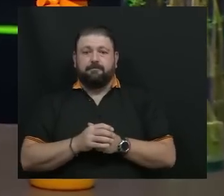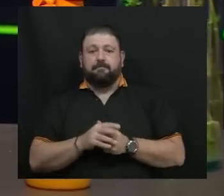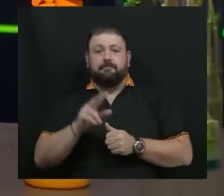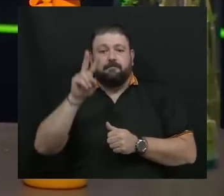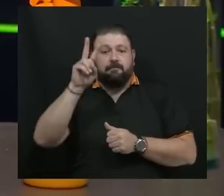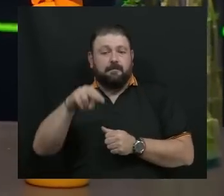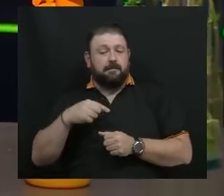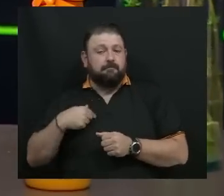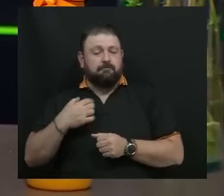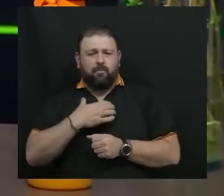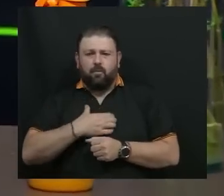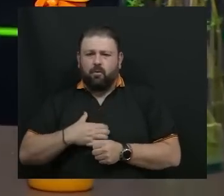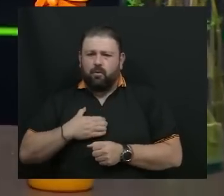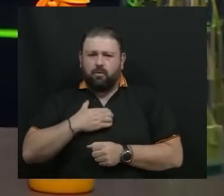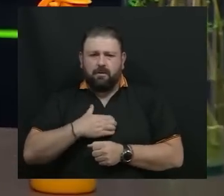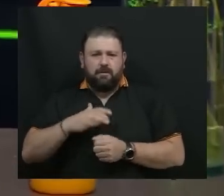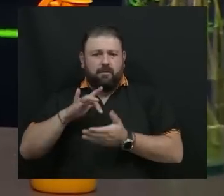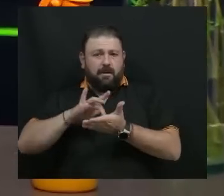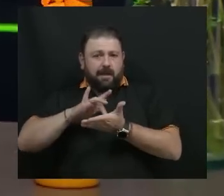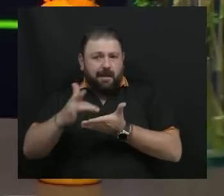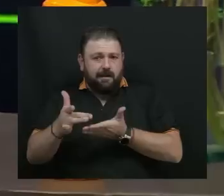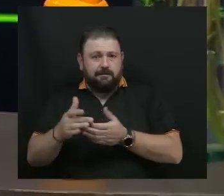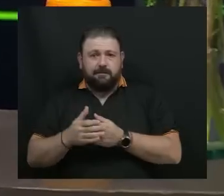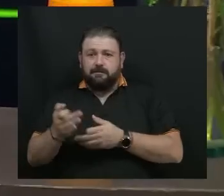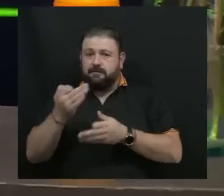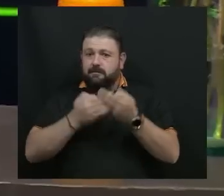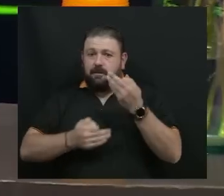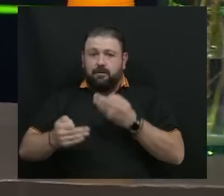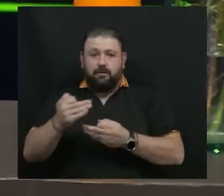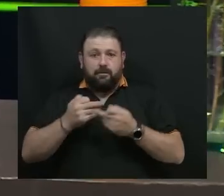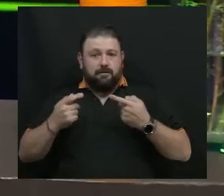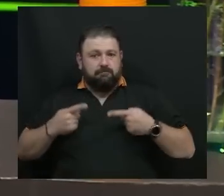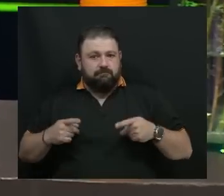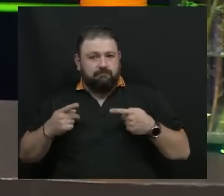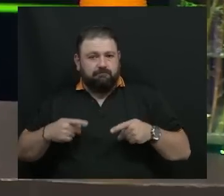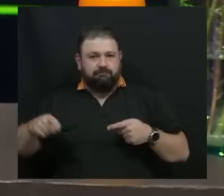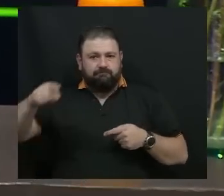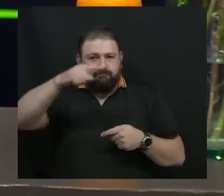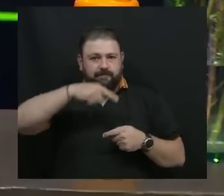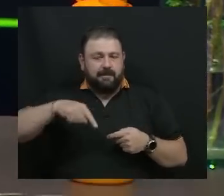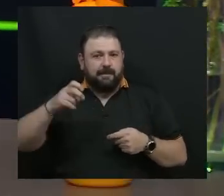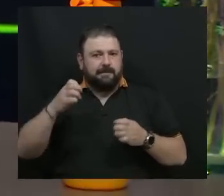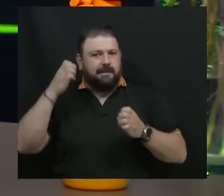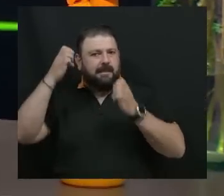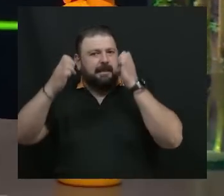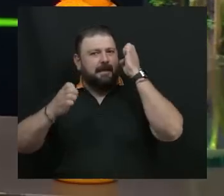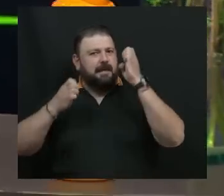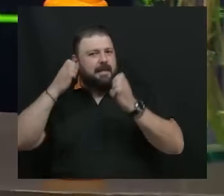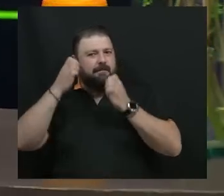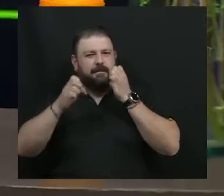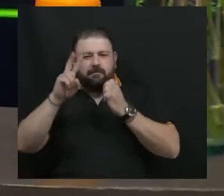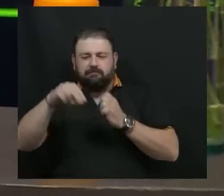contento, emocionado de estar aquí, gracias a todas las personas que han organizado este evento maravilloso. Me gustaría empezar por ahí,